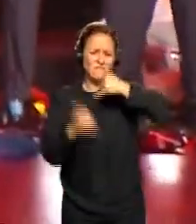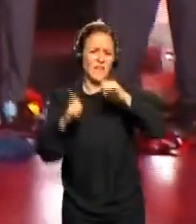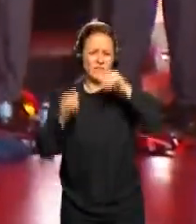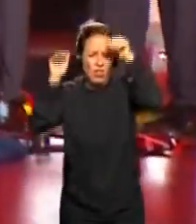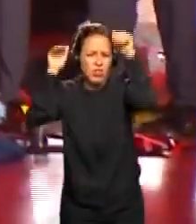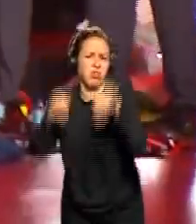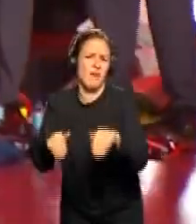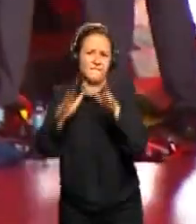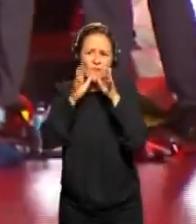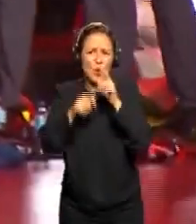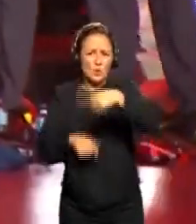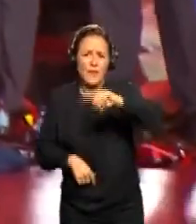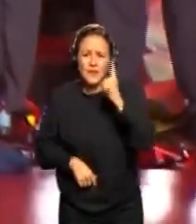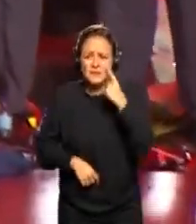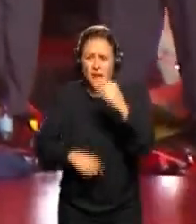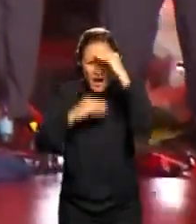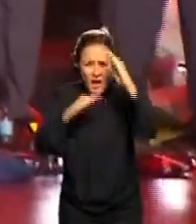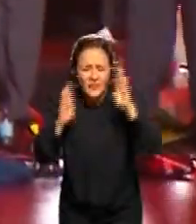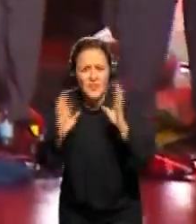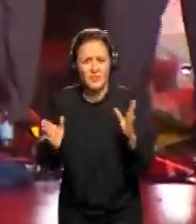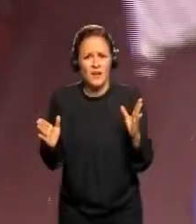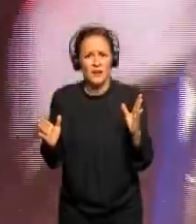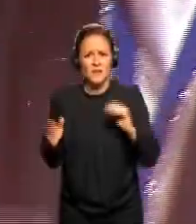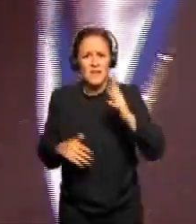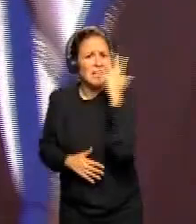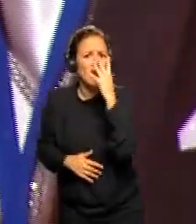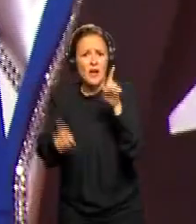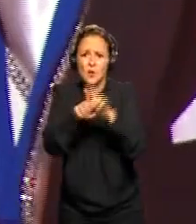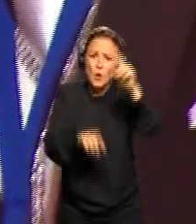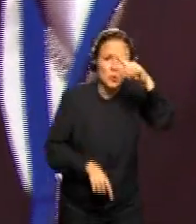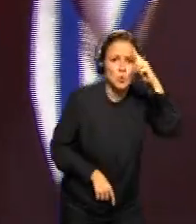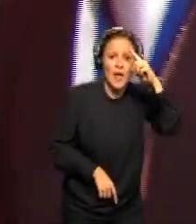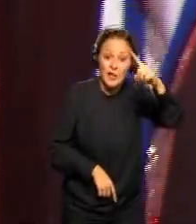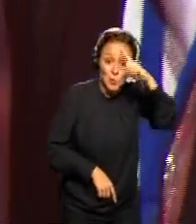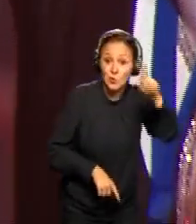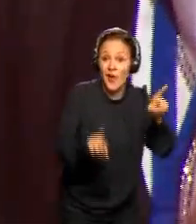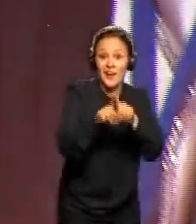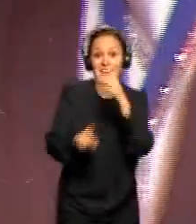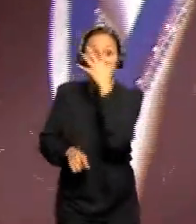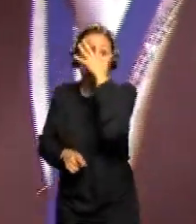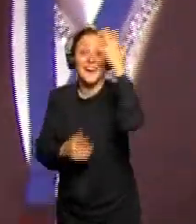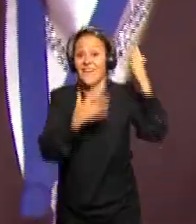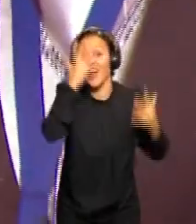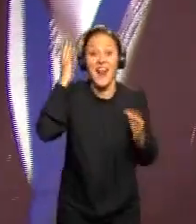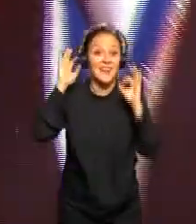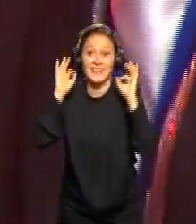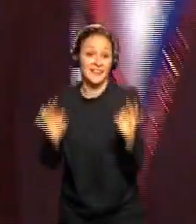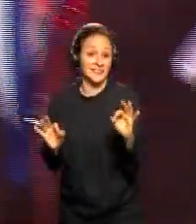se enteran, a ver si se enteran de una vez de que el carnaval es cultura y la cultura es el